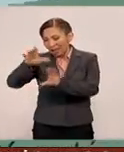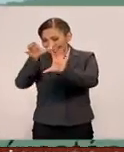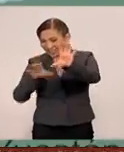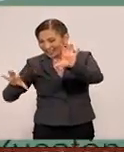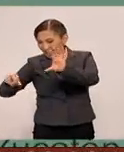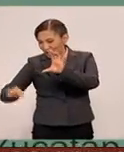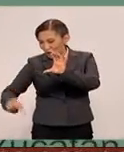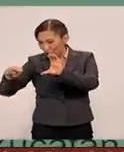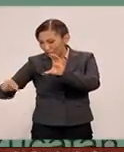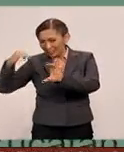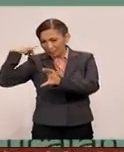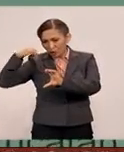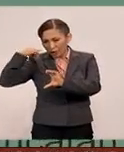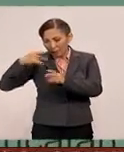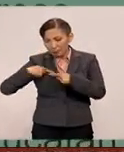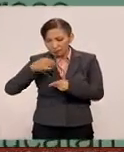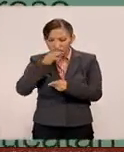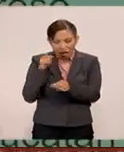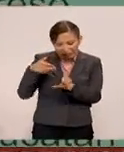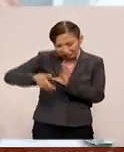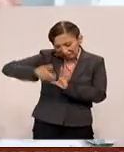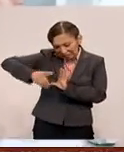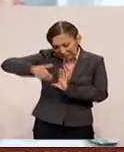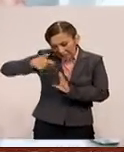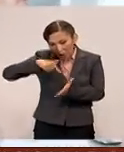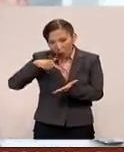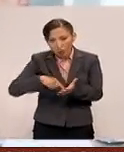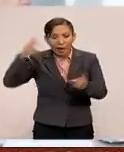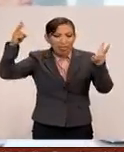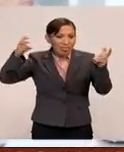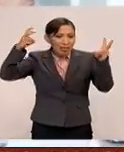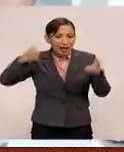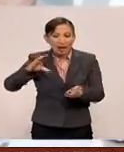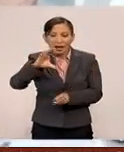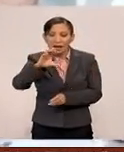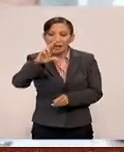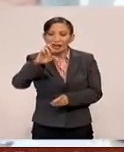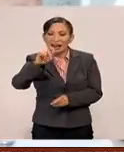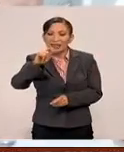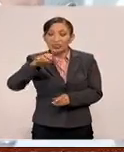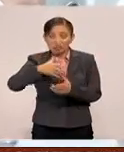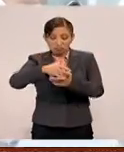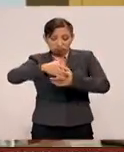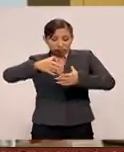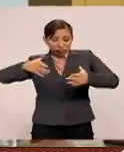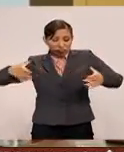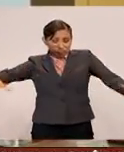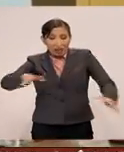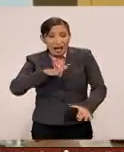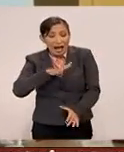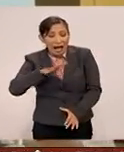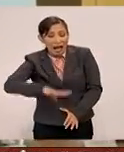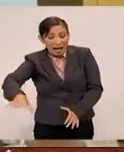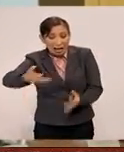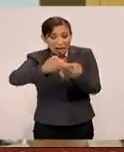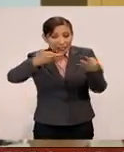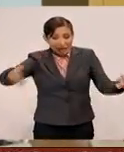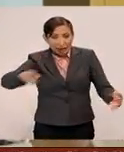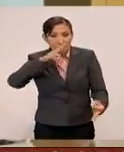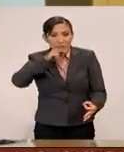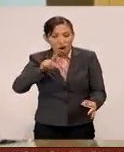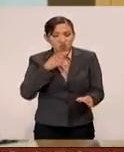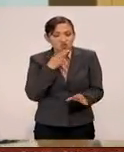Yucatán. Los especialistas realizarán perforaciones en la zona del llamado cráter, el más grande que existe en la Tierra y el